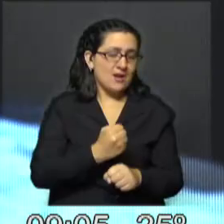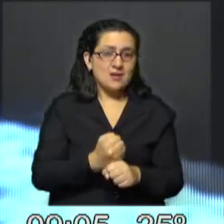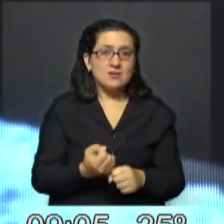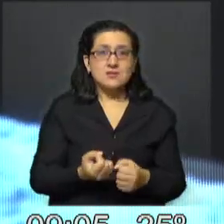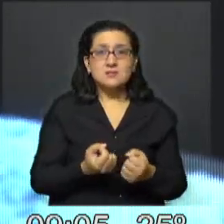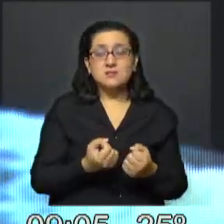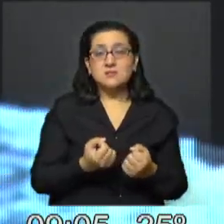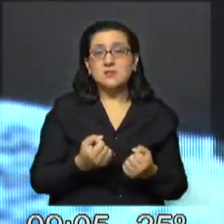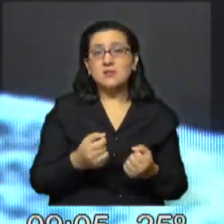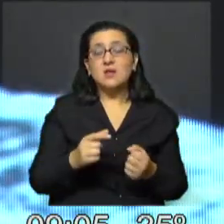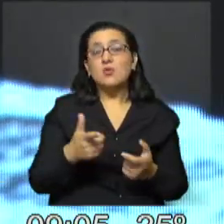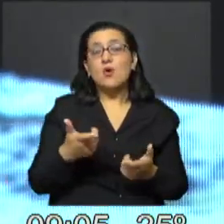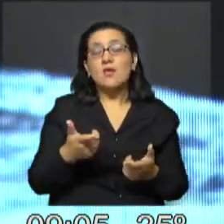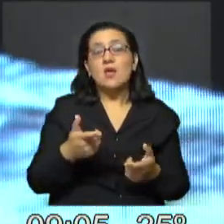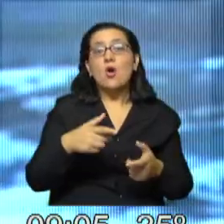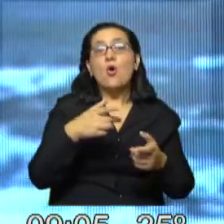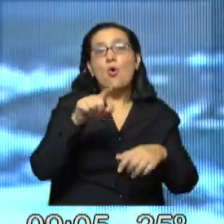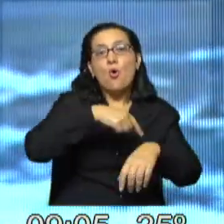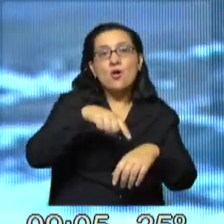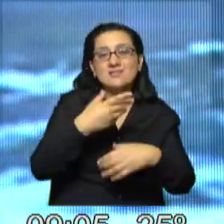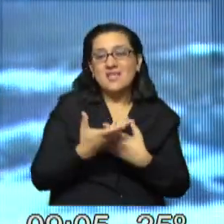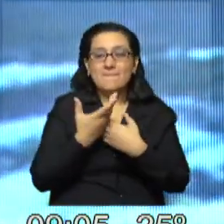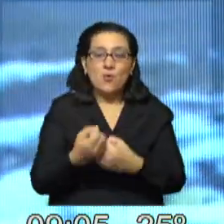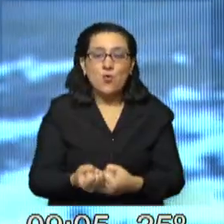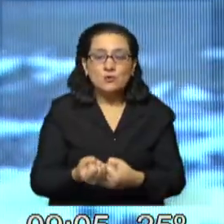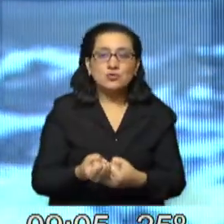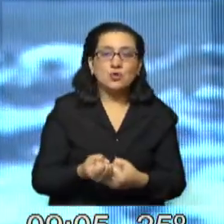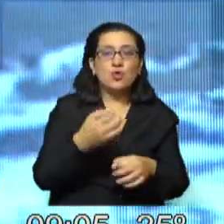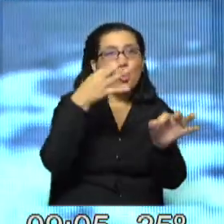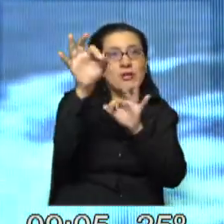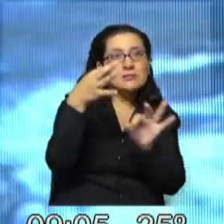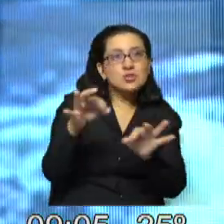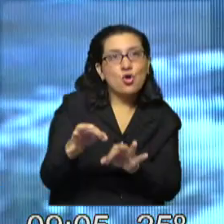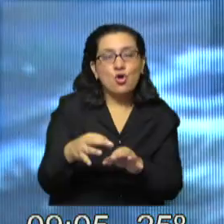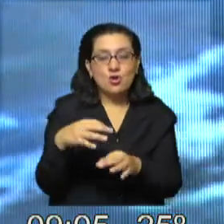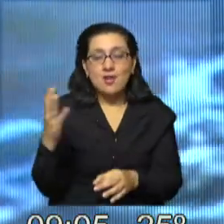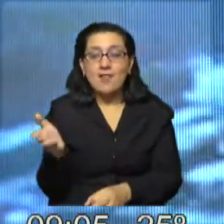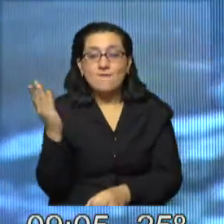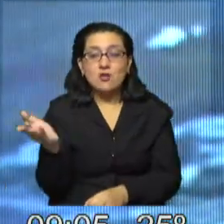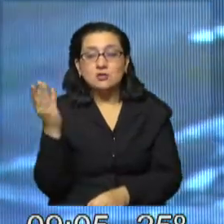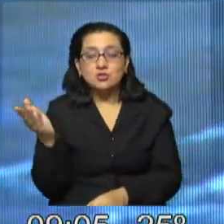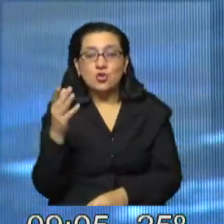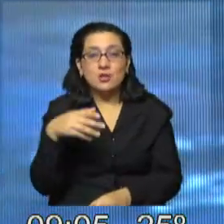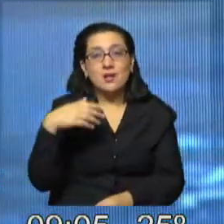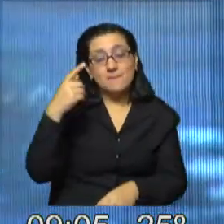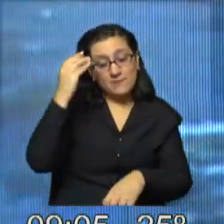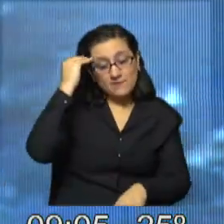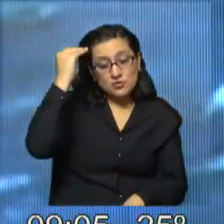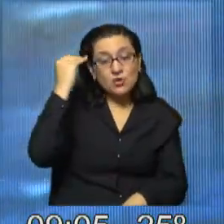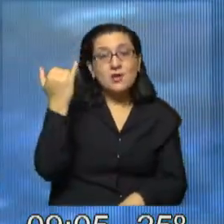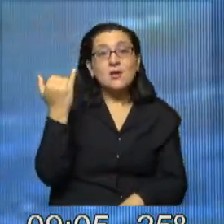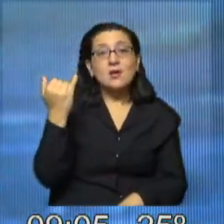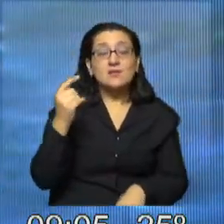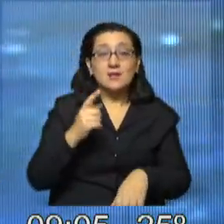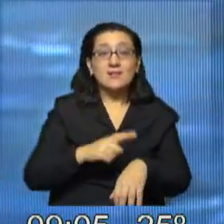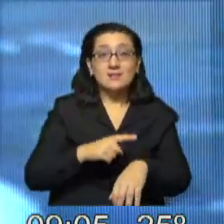horas, con horas de departamento para corrección, apoyatura, elaboración. Que el profesor tenga tiempo para problematizar su